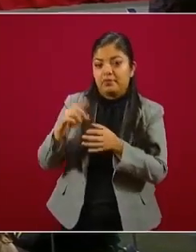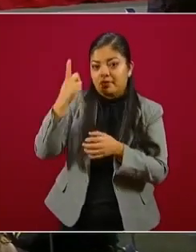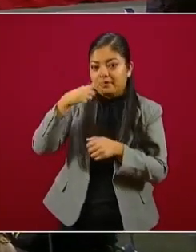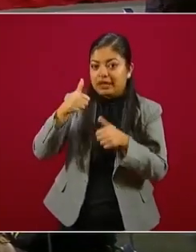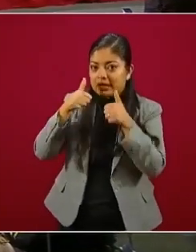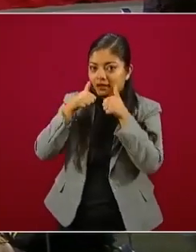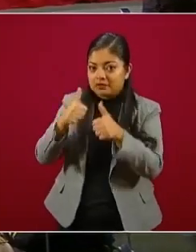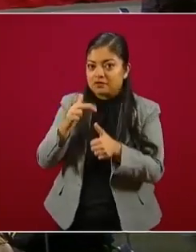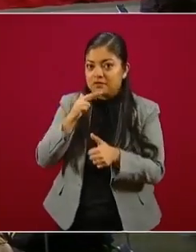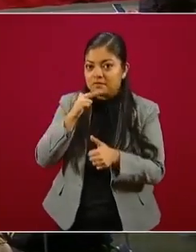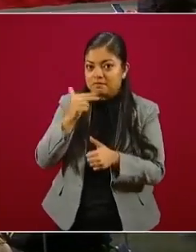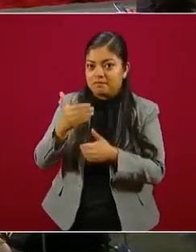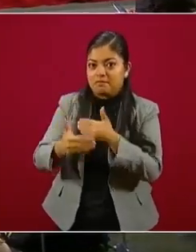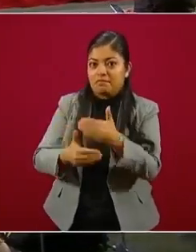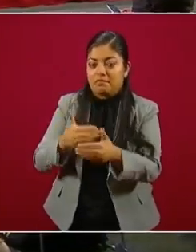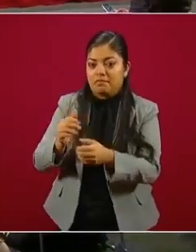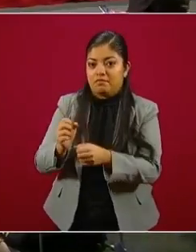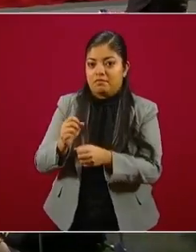sanitaria.